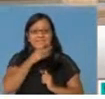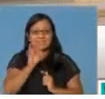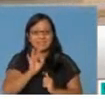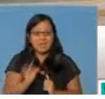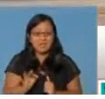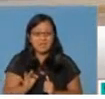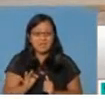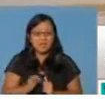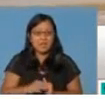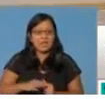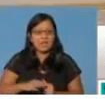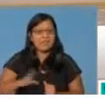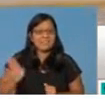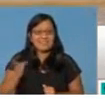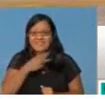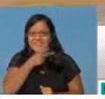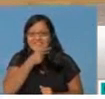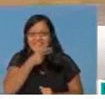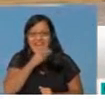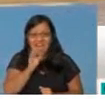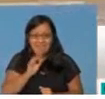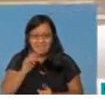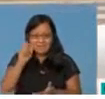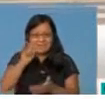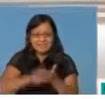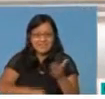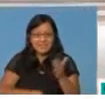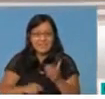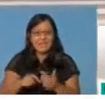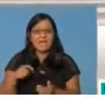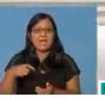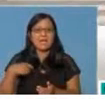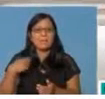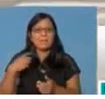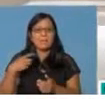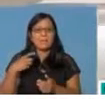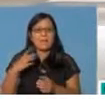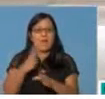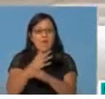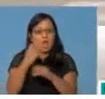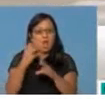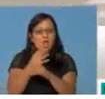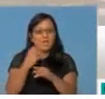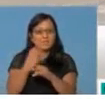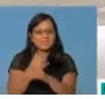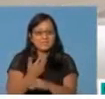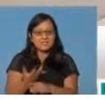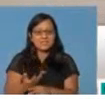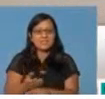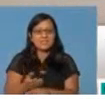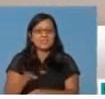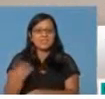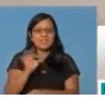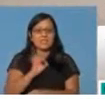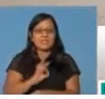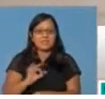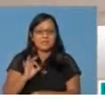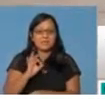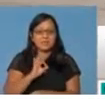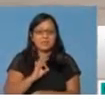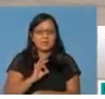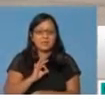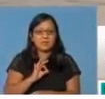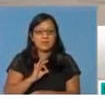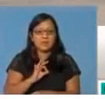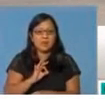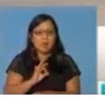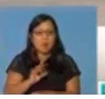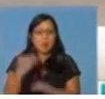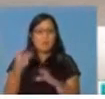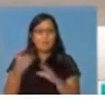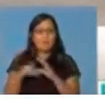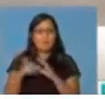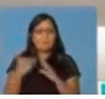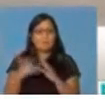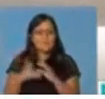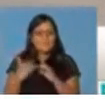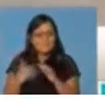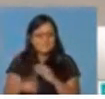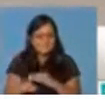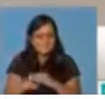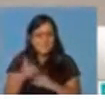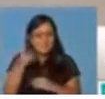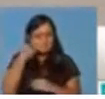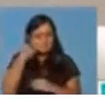carecen de todo, ni siquiera para cargar una tarjeta SUBE para comunicarnos, dice, con qué sé yo, para o para